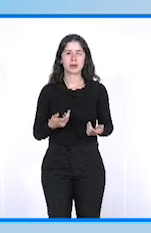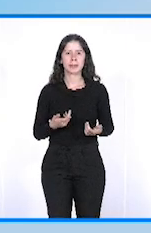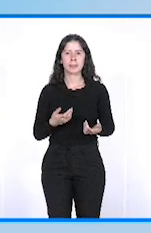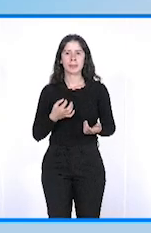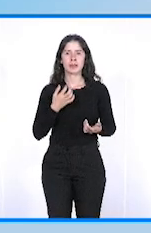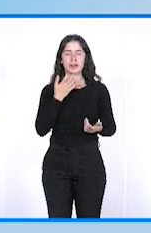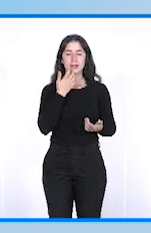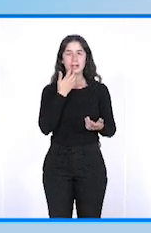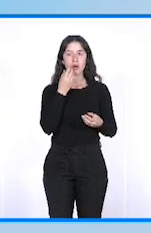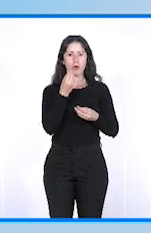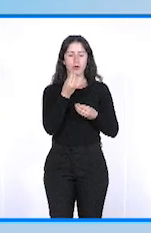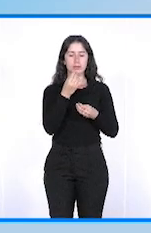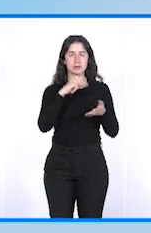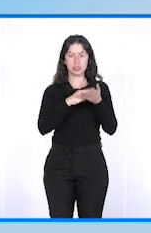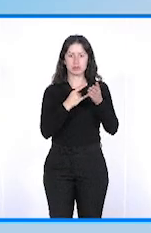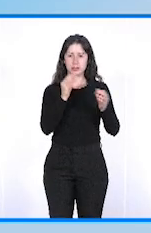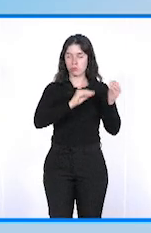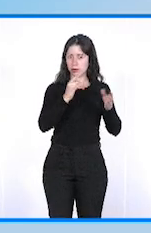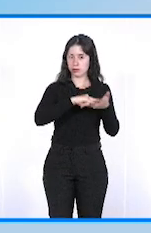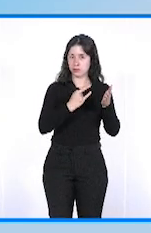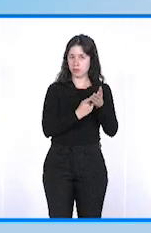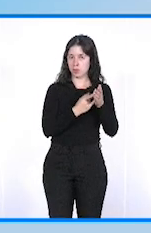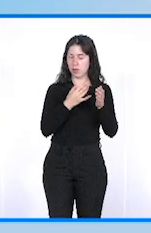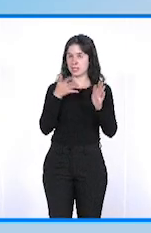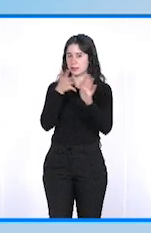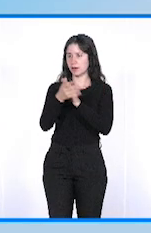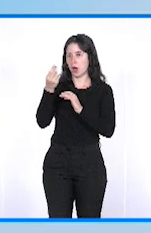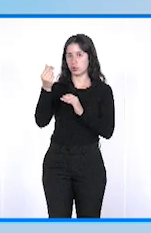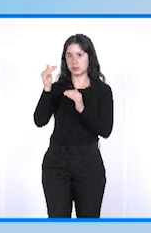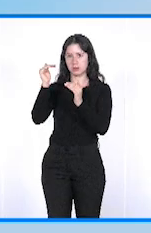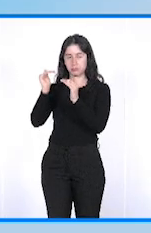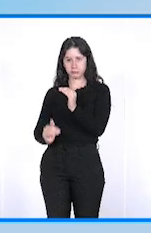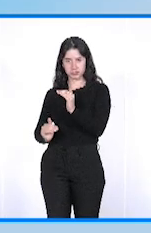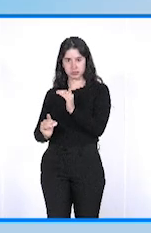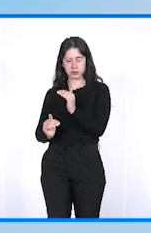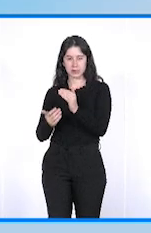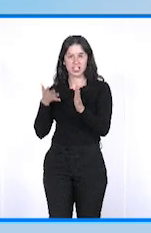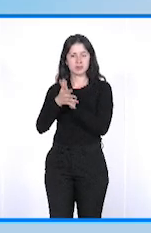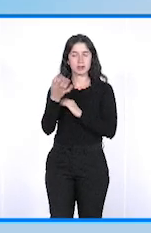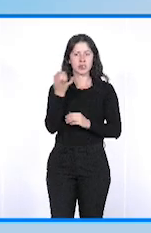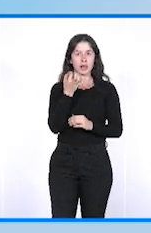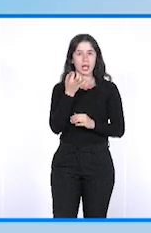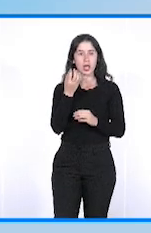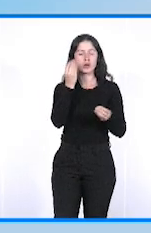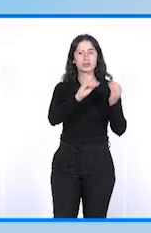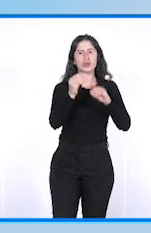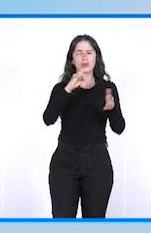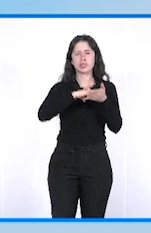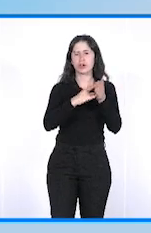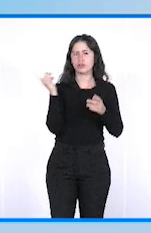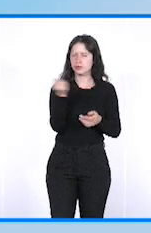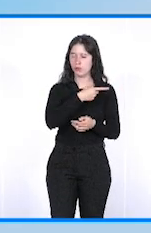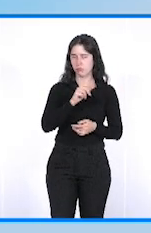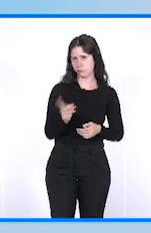soluciones tecnológicas disminuye el coste y bueno y tiene y cuál es el sentido no todas las soluciones tecnológicas porque el robot